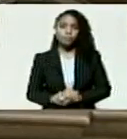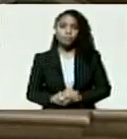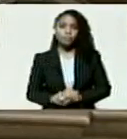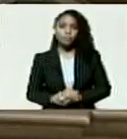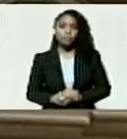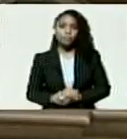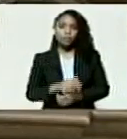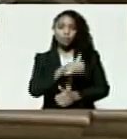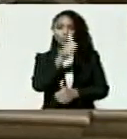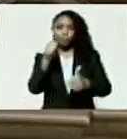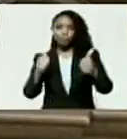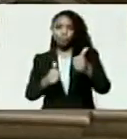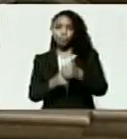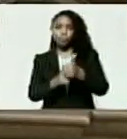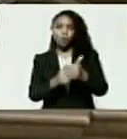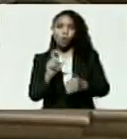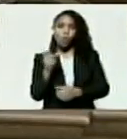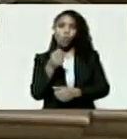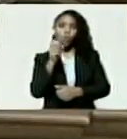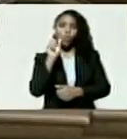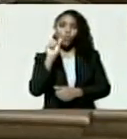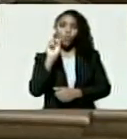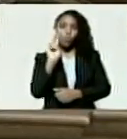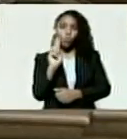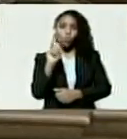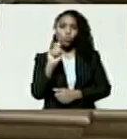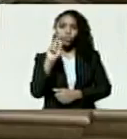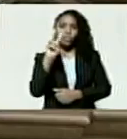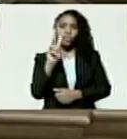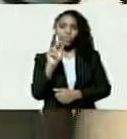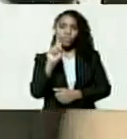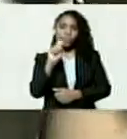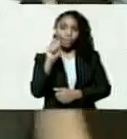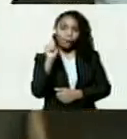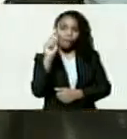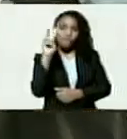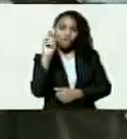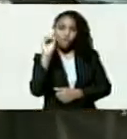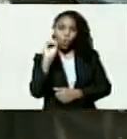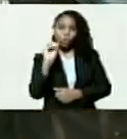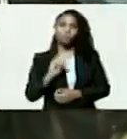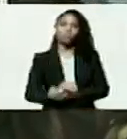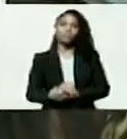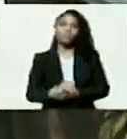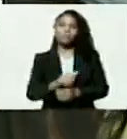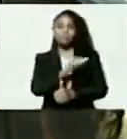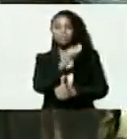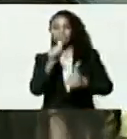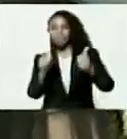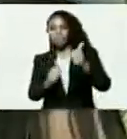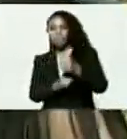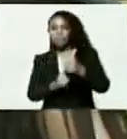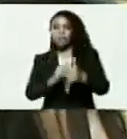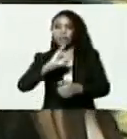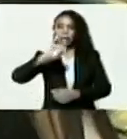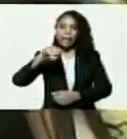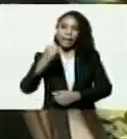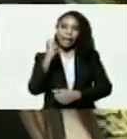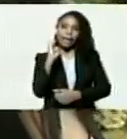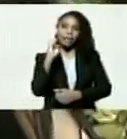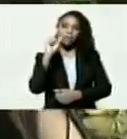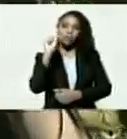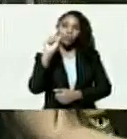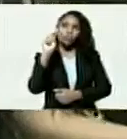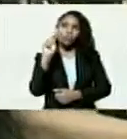Rectores suplentes, Gustavo Adolfo Vizcaíno Gil, Saúl de Jesús Bernal Peña, segundo suplente. Por